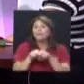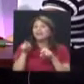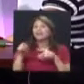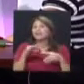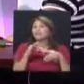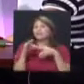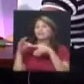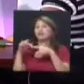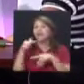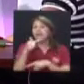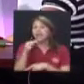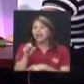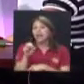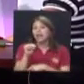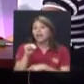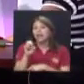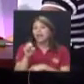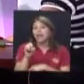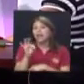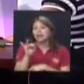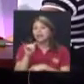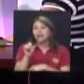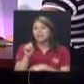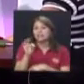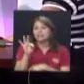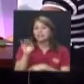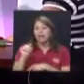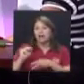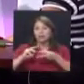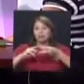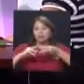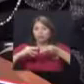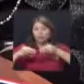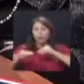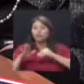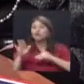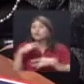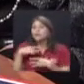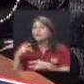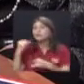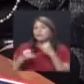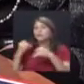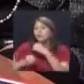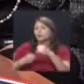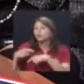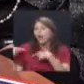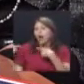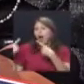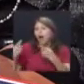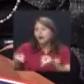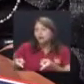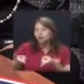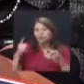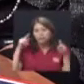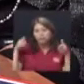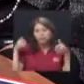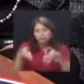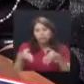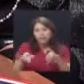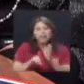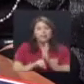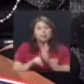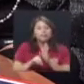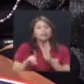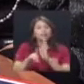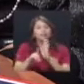su uso y su interés en los últimos años ha estado muy centrado en los derechos sexuales y